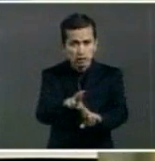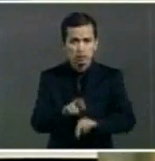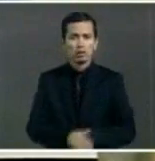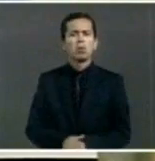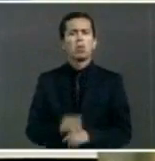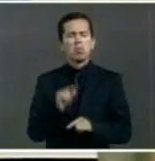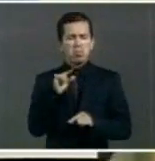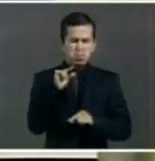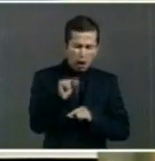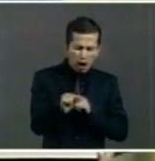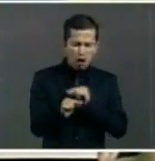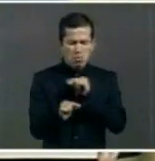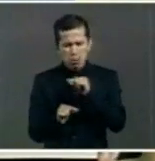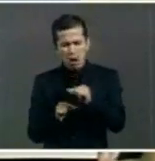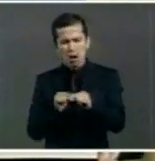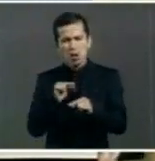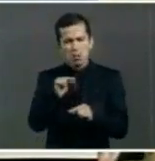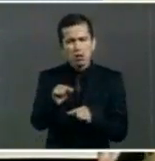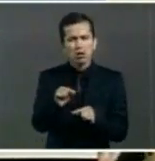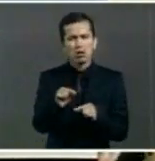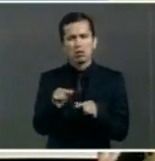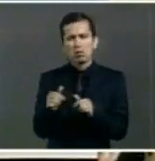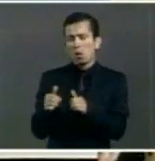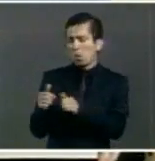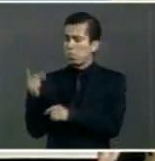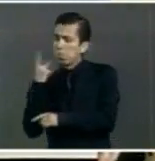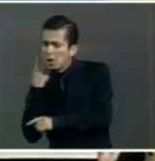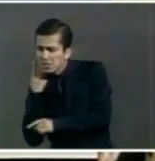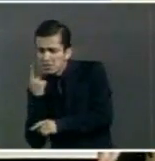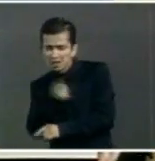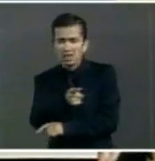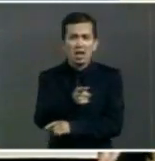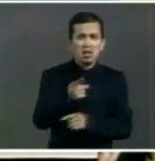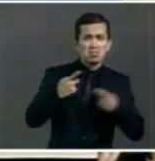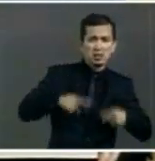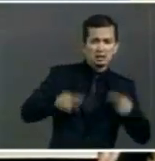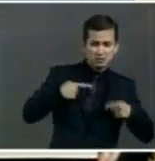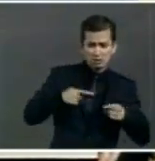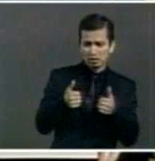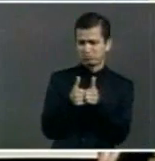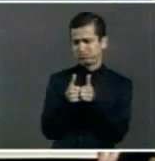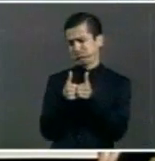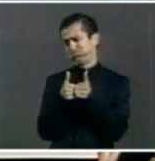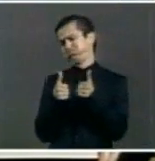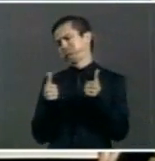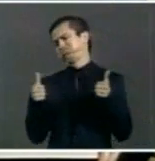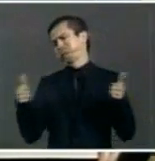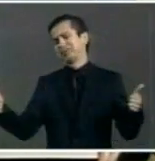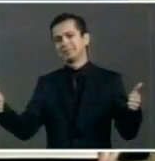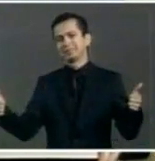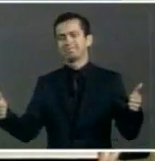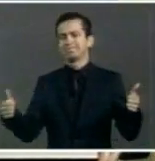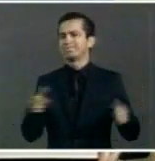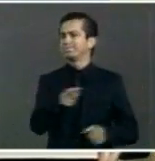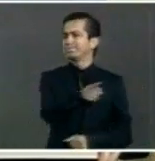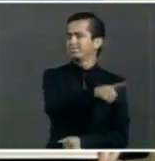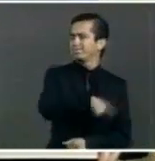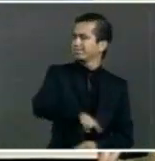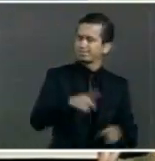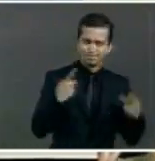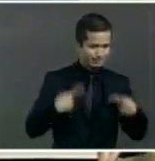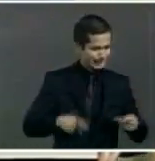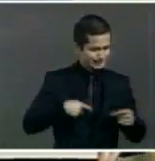una brecha entre los ciudadanos y la política, y sencillamente los ciudadanos no se